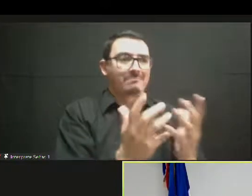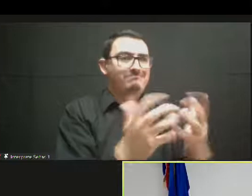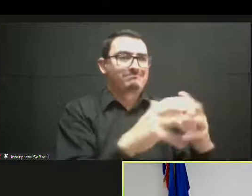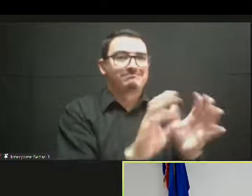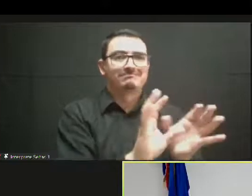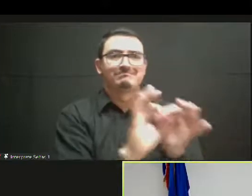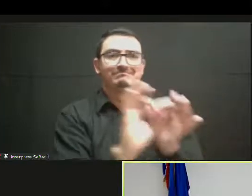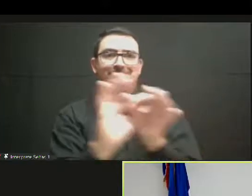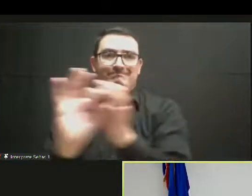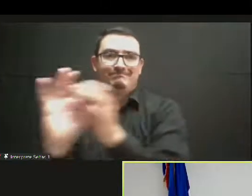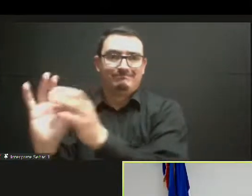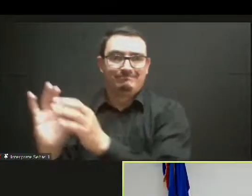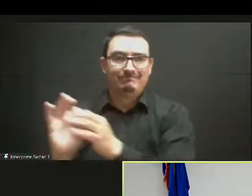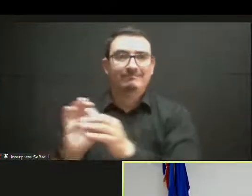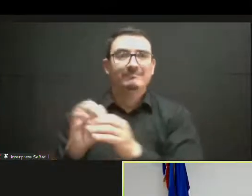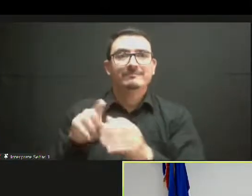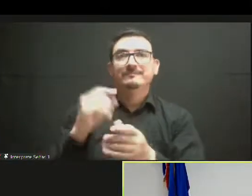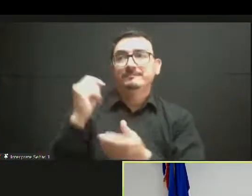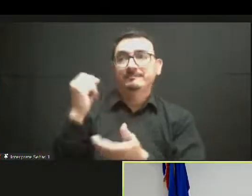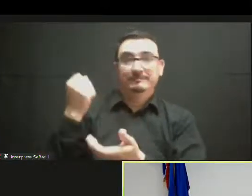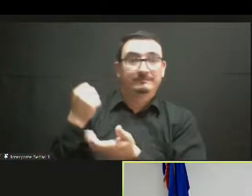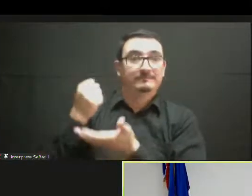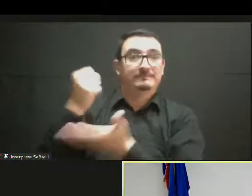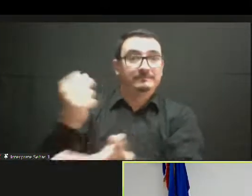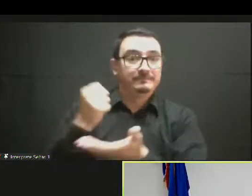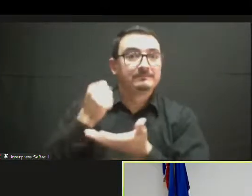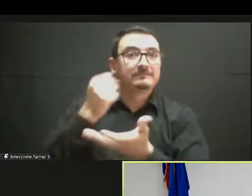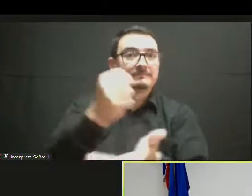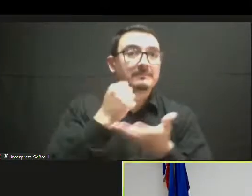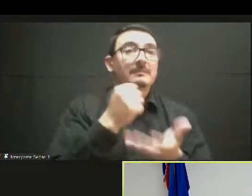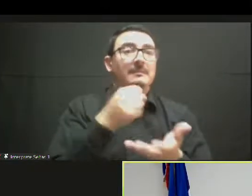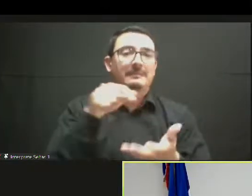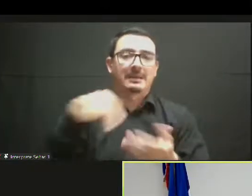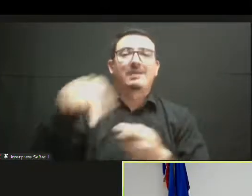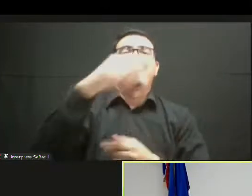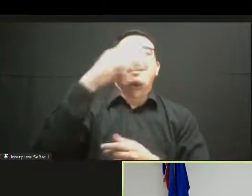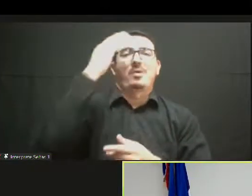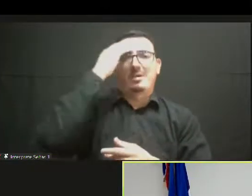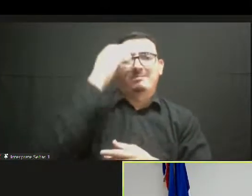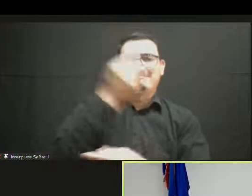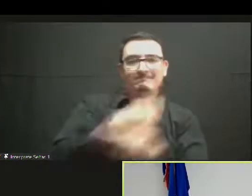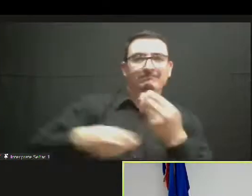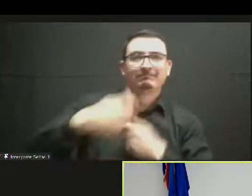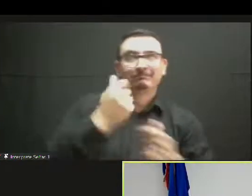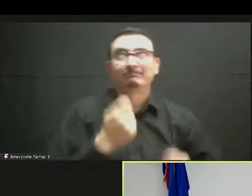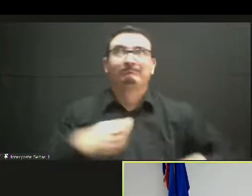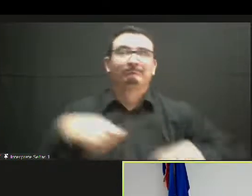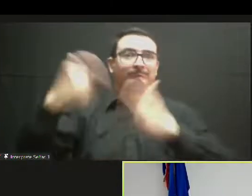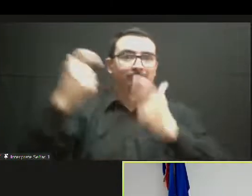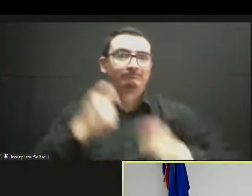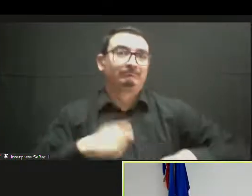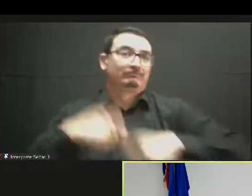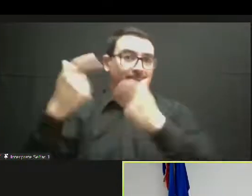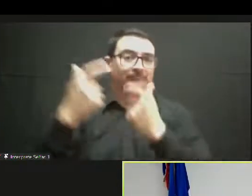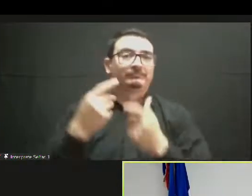de inversiones estratégicas para la exportación y aprovechamiento de los acuerdos comerciales vigentes.